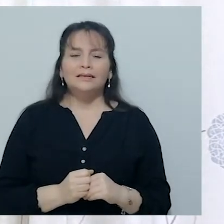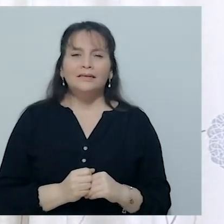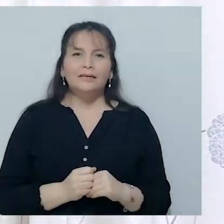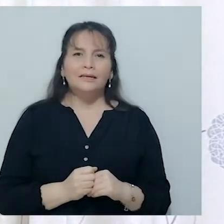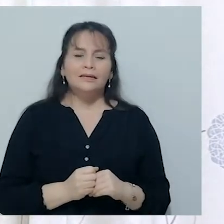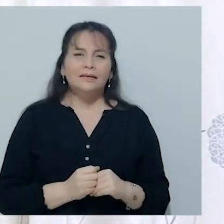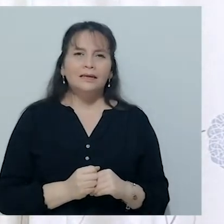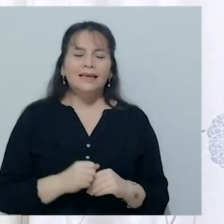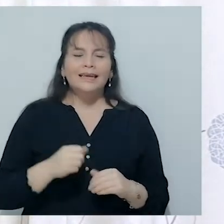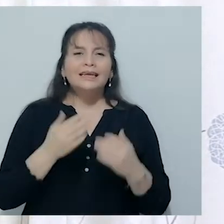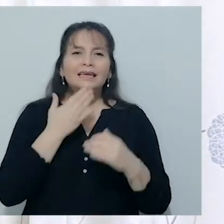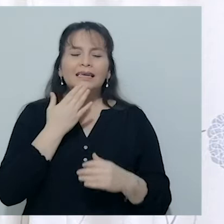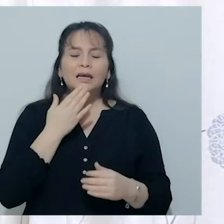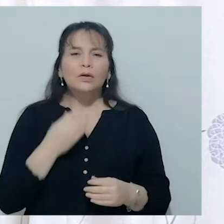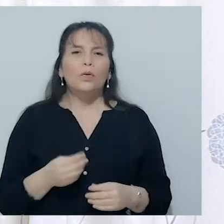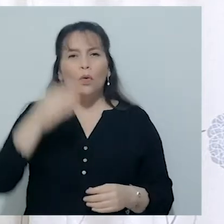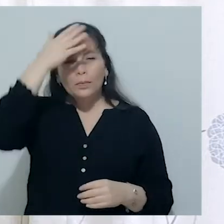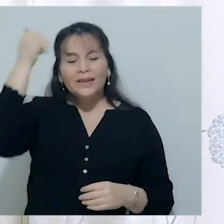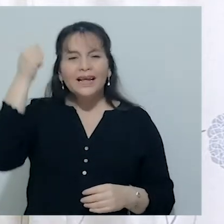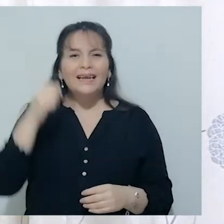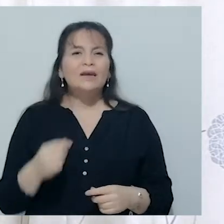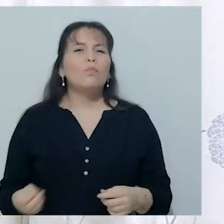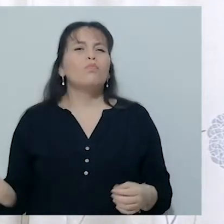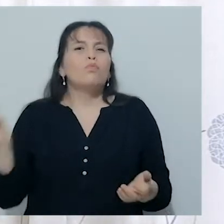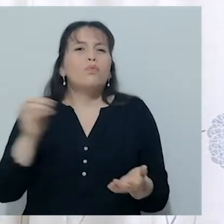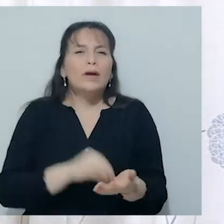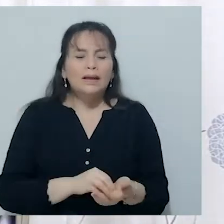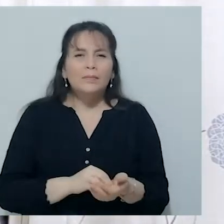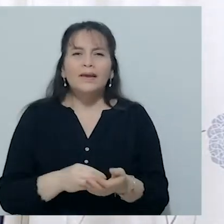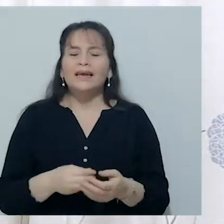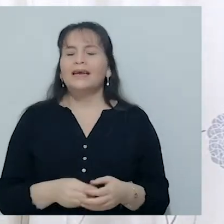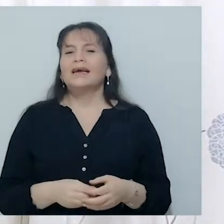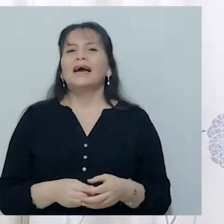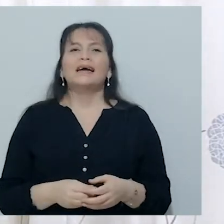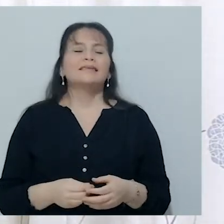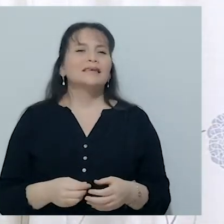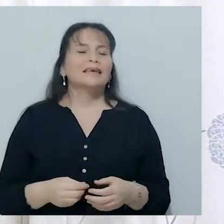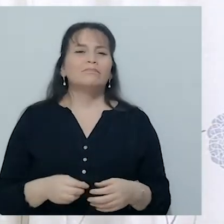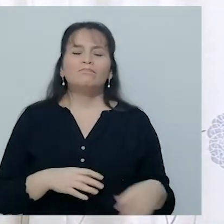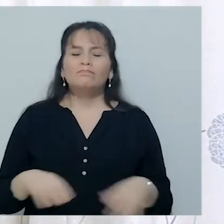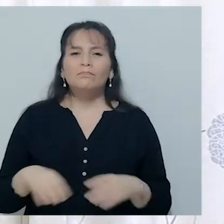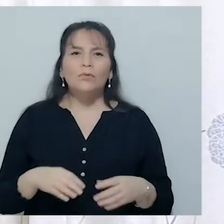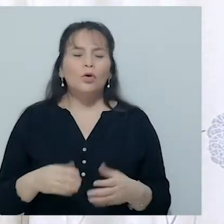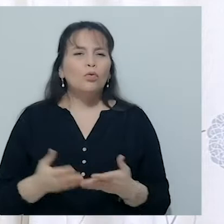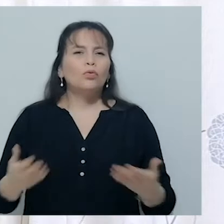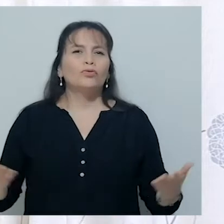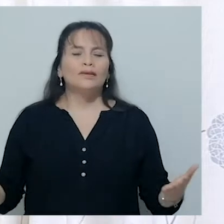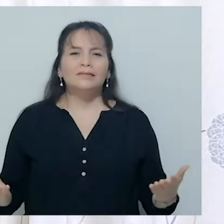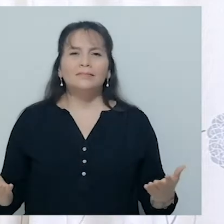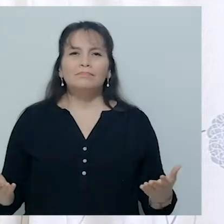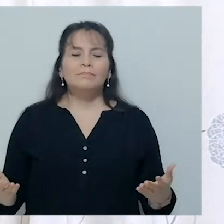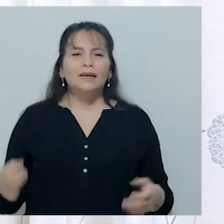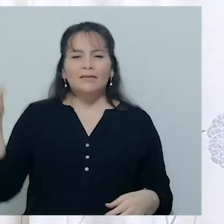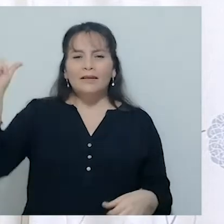las palabras de Dios. Quien olvida repite la historia de fracaso y corre el riesgo de desviarse